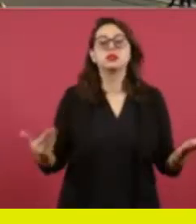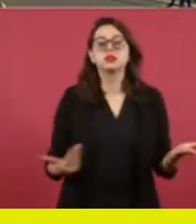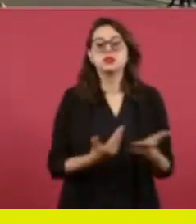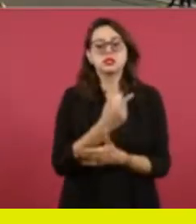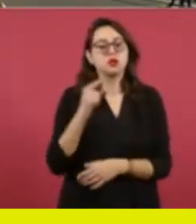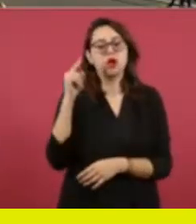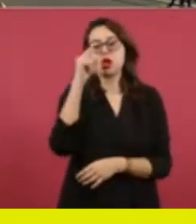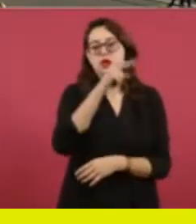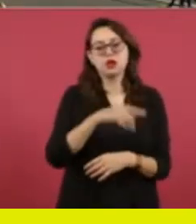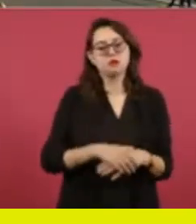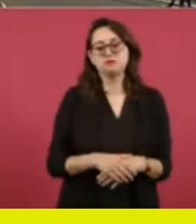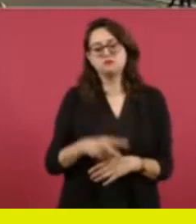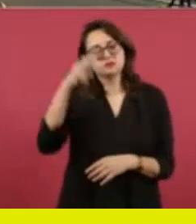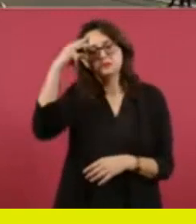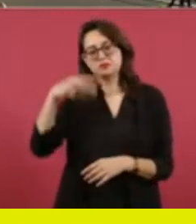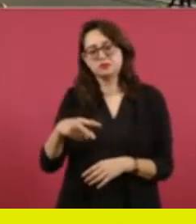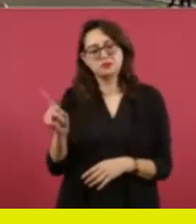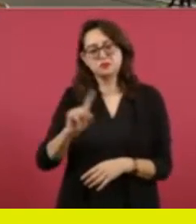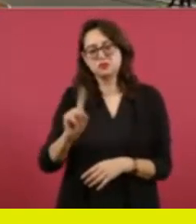no son mexicanos.